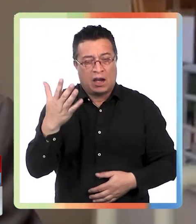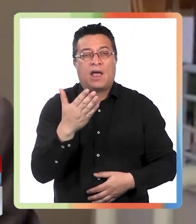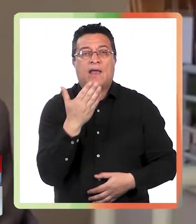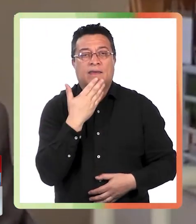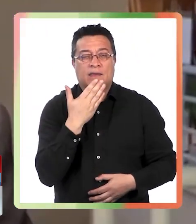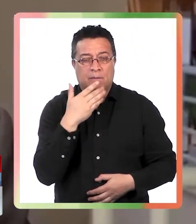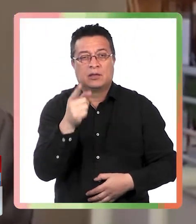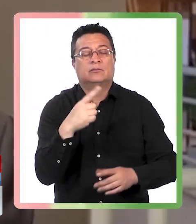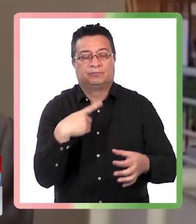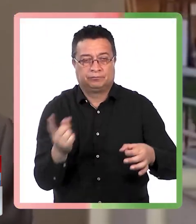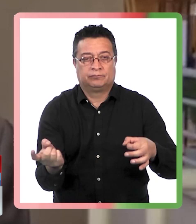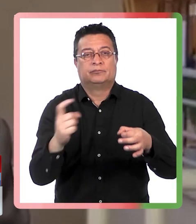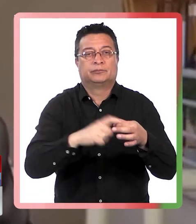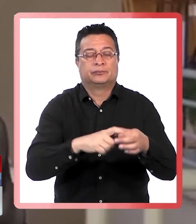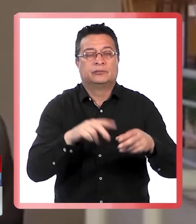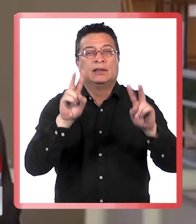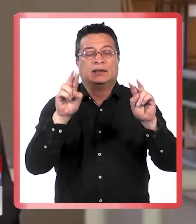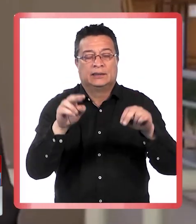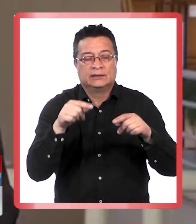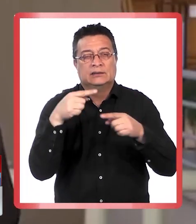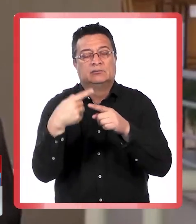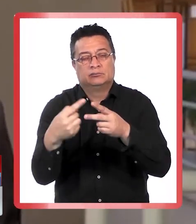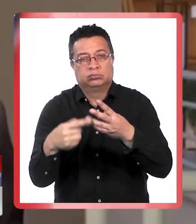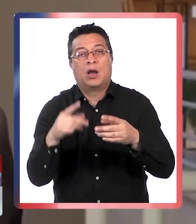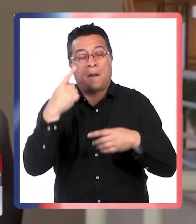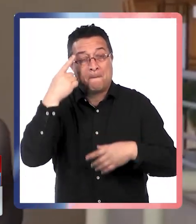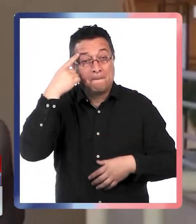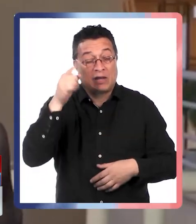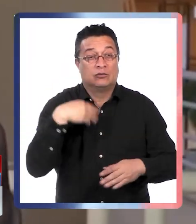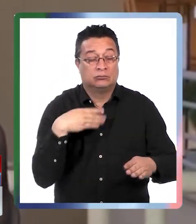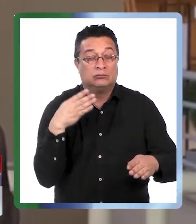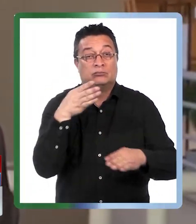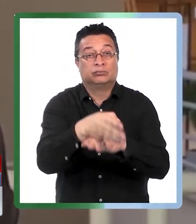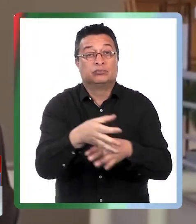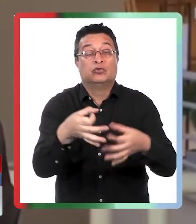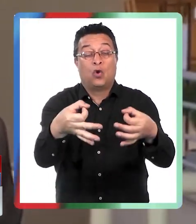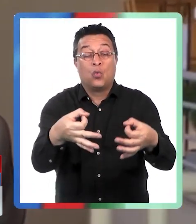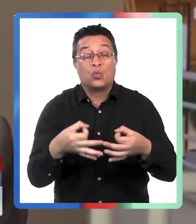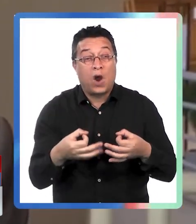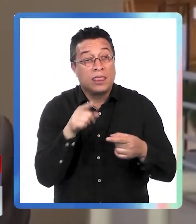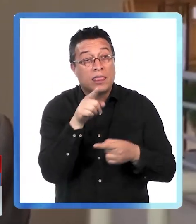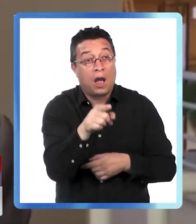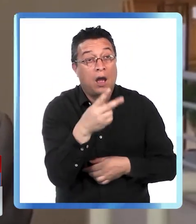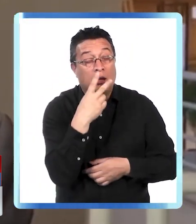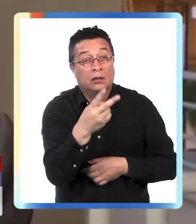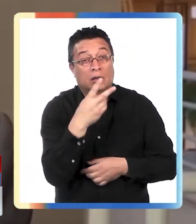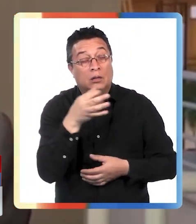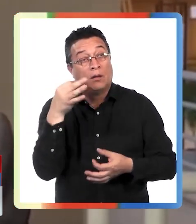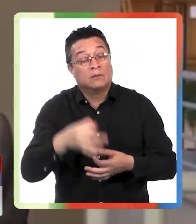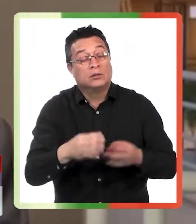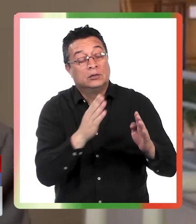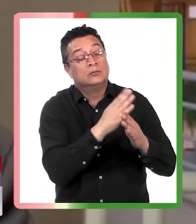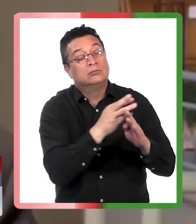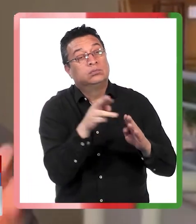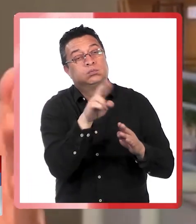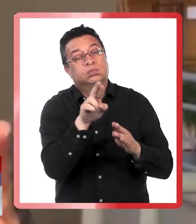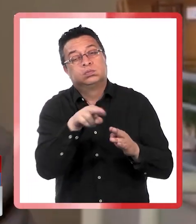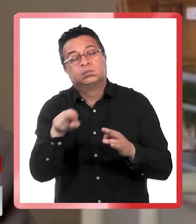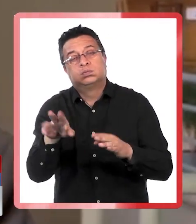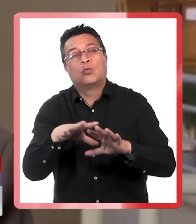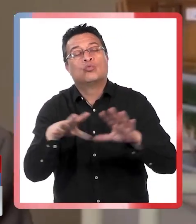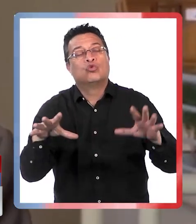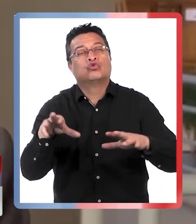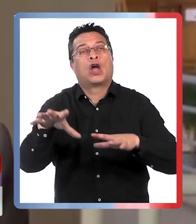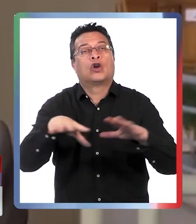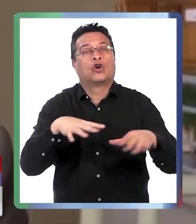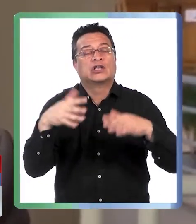Valoro además el sentido de pertenencia en materia antártica. Pero asistimos a una cuenta donde efectivamente se hizo un repaso de